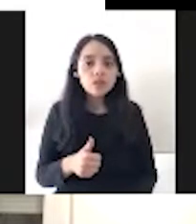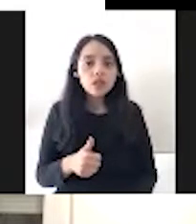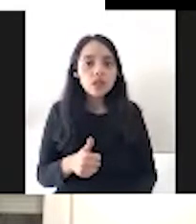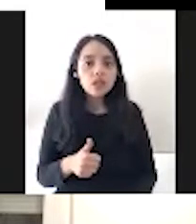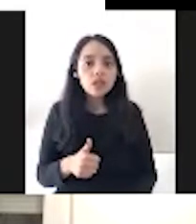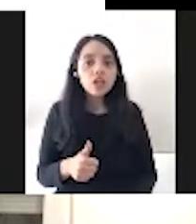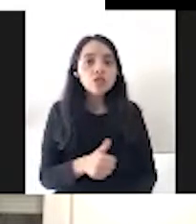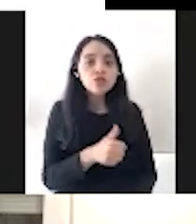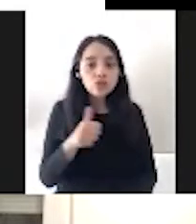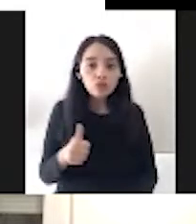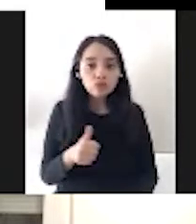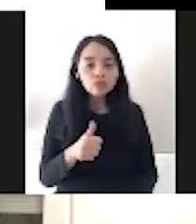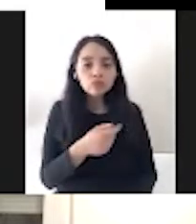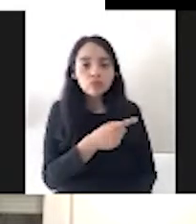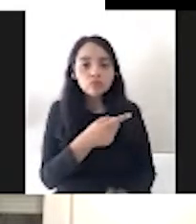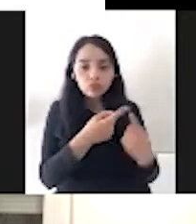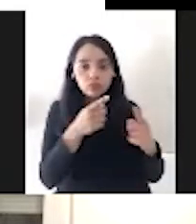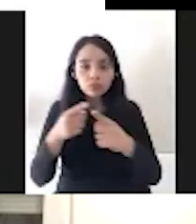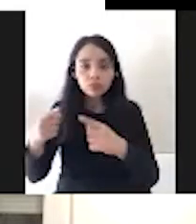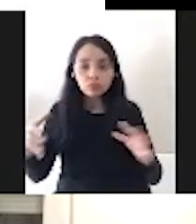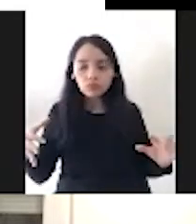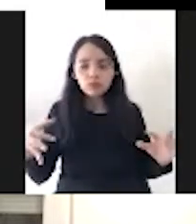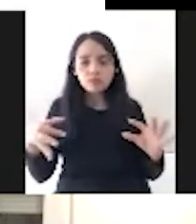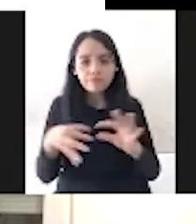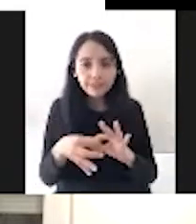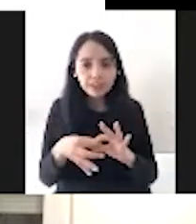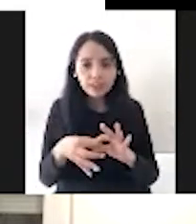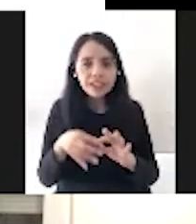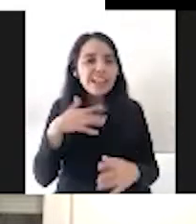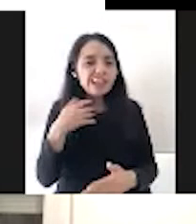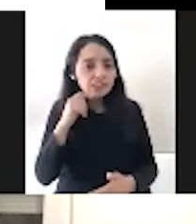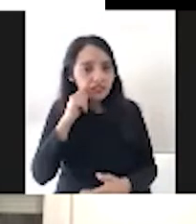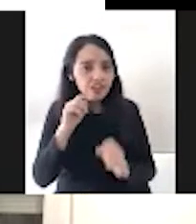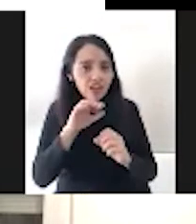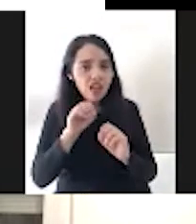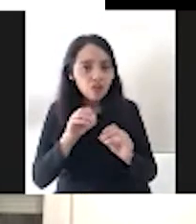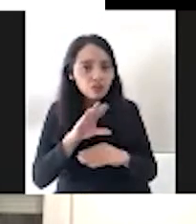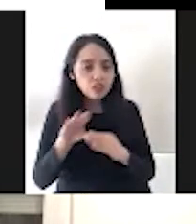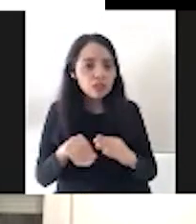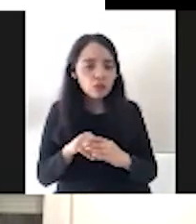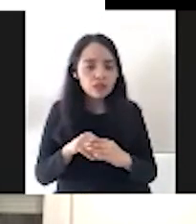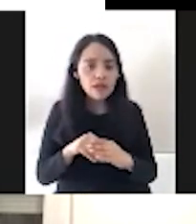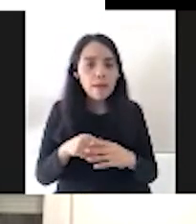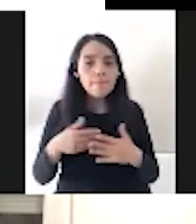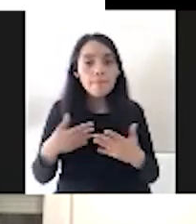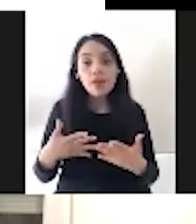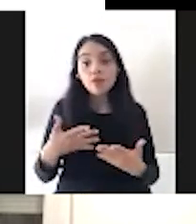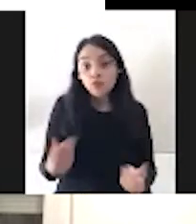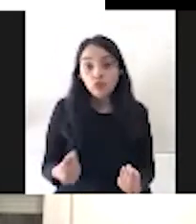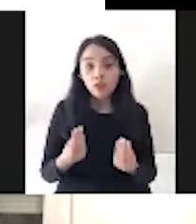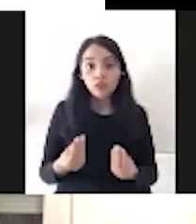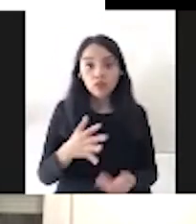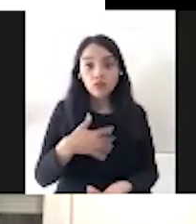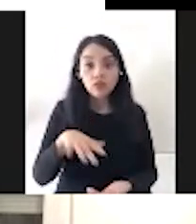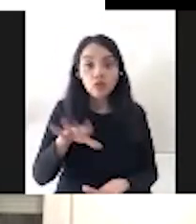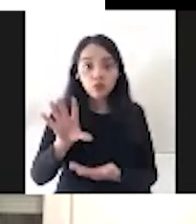en común, tienen ideas en comunes sobre qué es la educación inclusiva. Y en este caso, bueno, no sé, tomamos como referencia 6 autores. Podemos